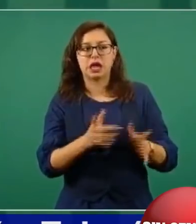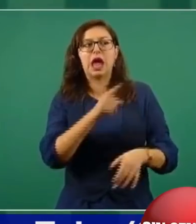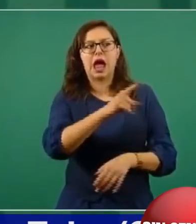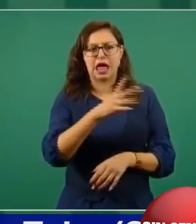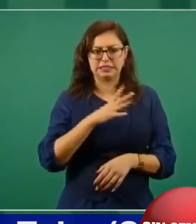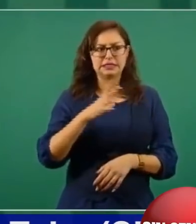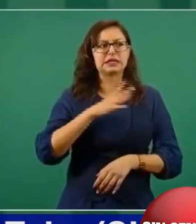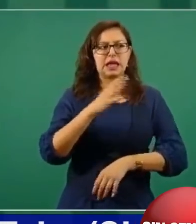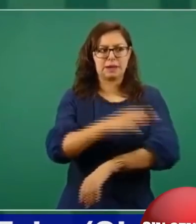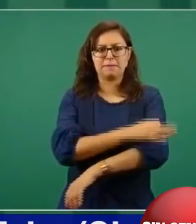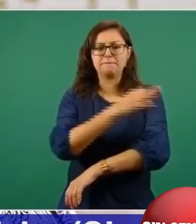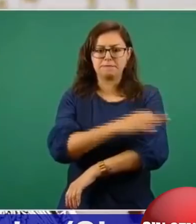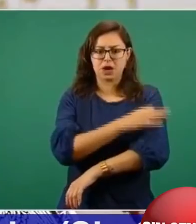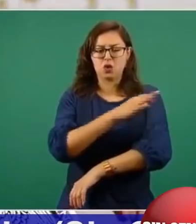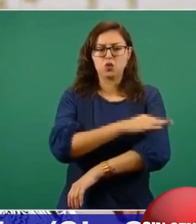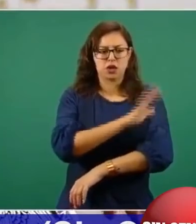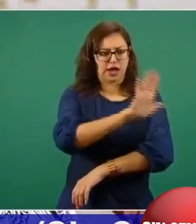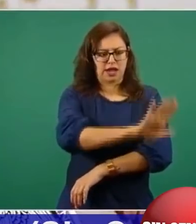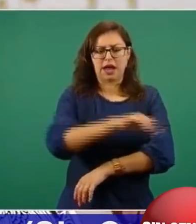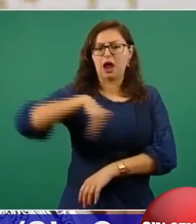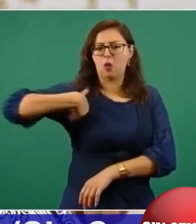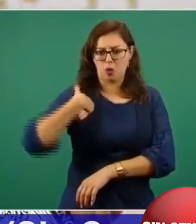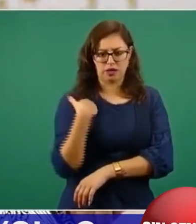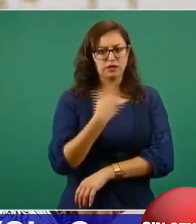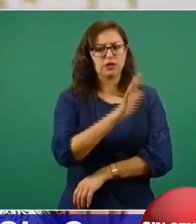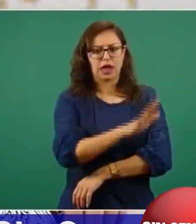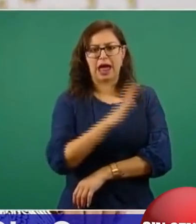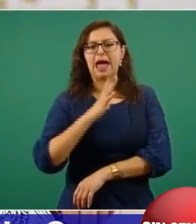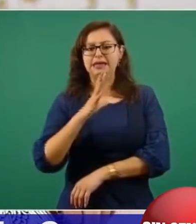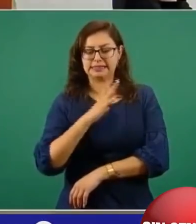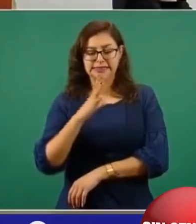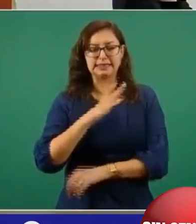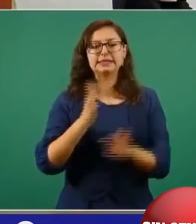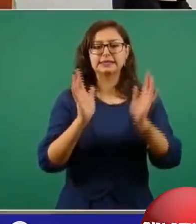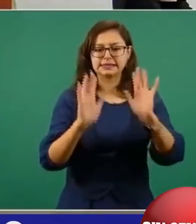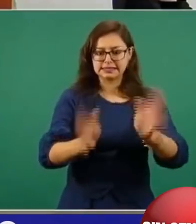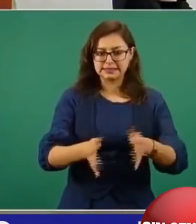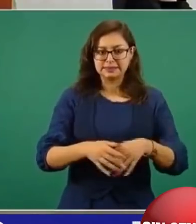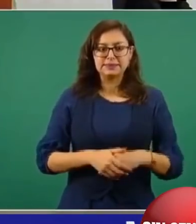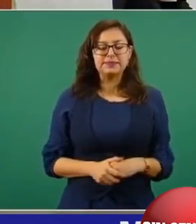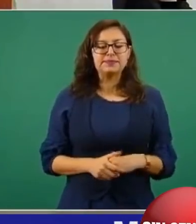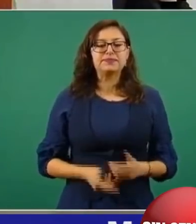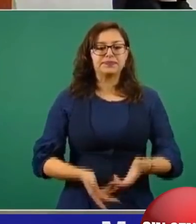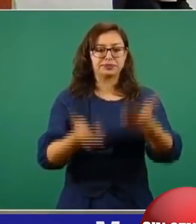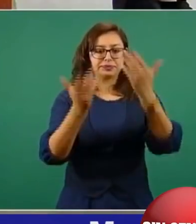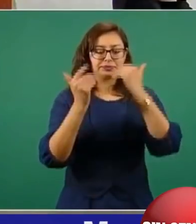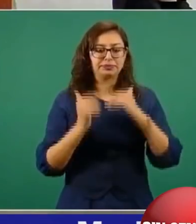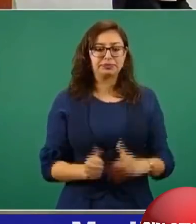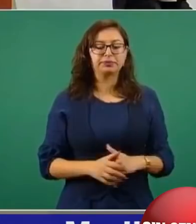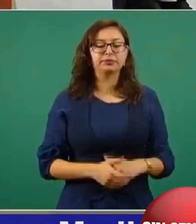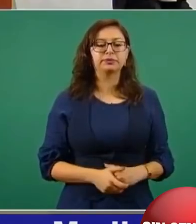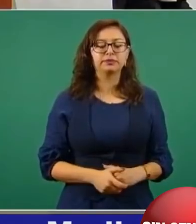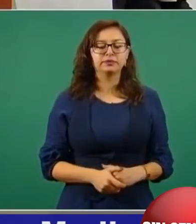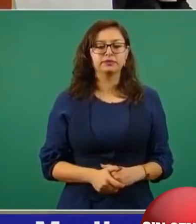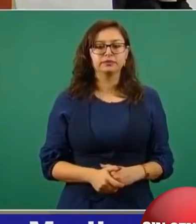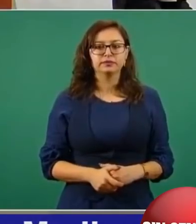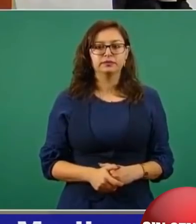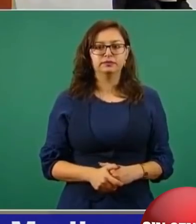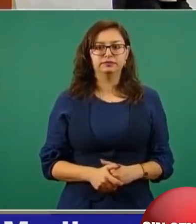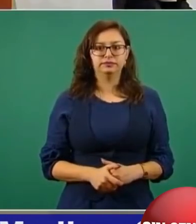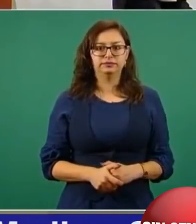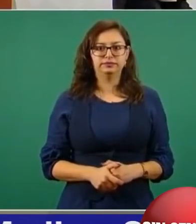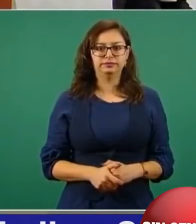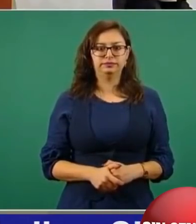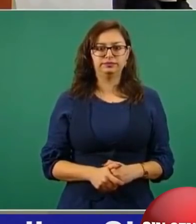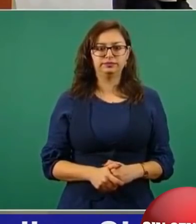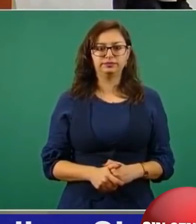entidades federativas. De hecho, está físicamente ya en esas entidades federativas. La siguiente, por favor. Se arrancó, por lo tanto,